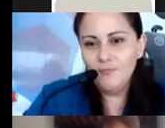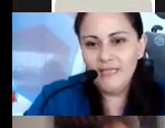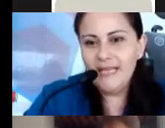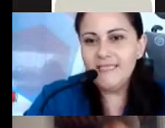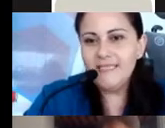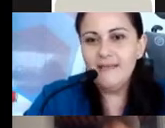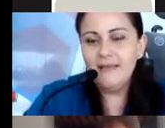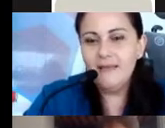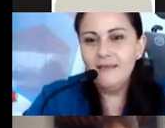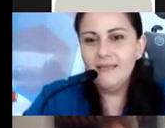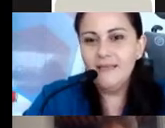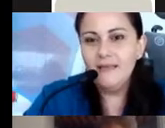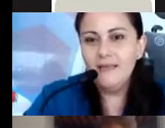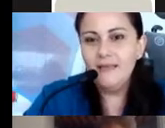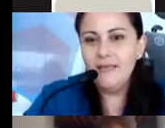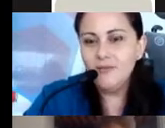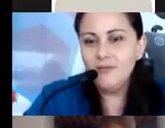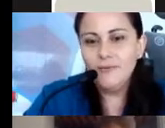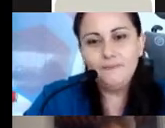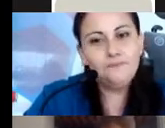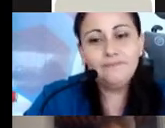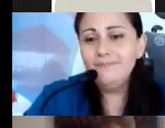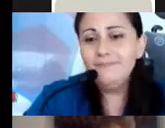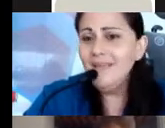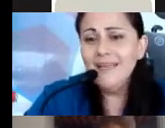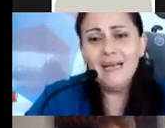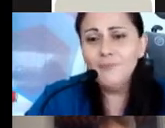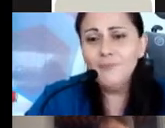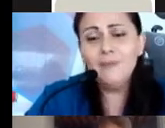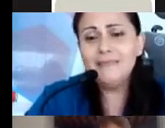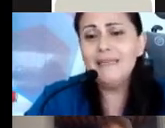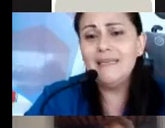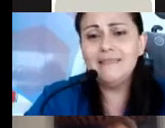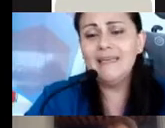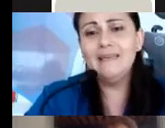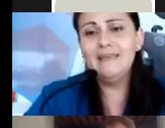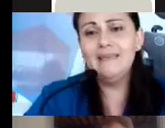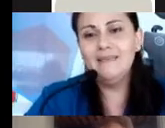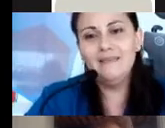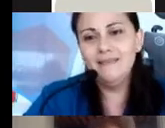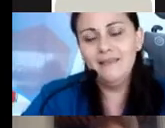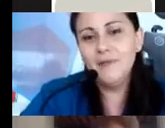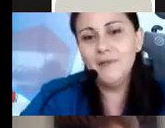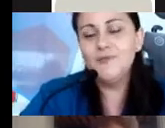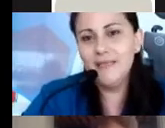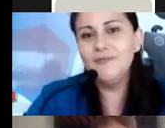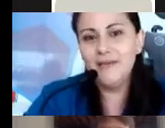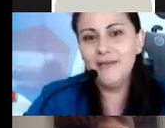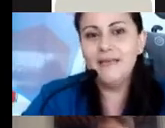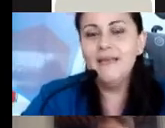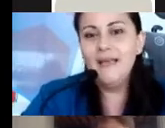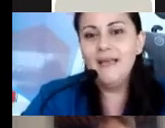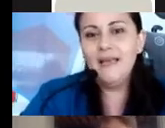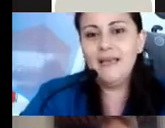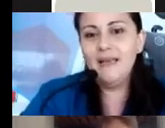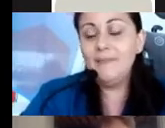foto derecha de Víctor, el cambio es bastante impresionante en